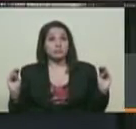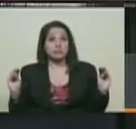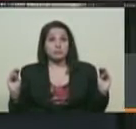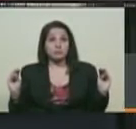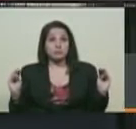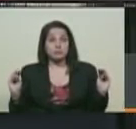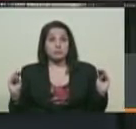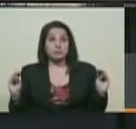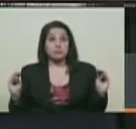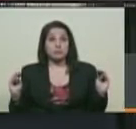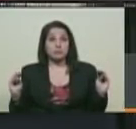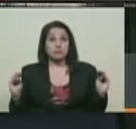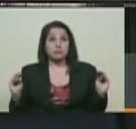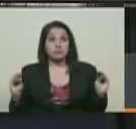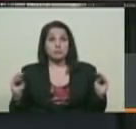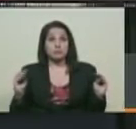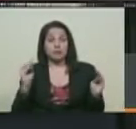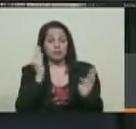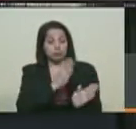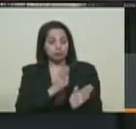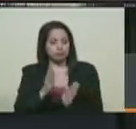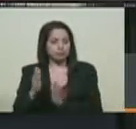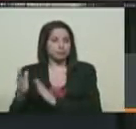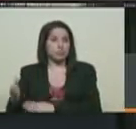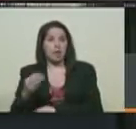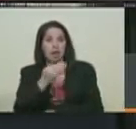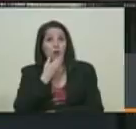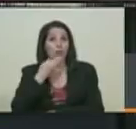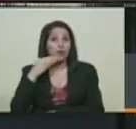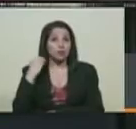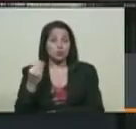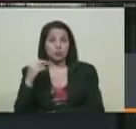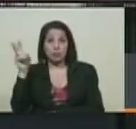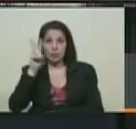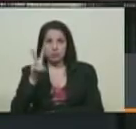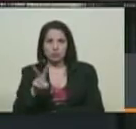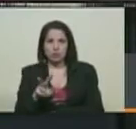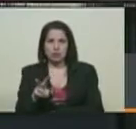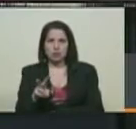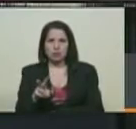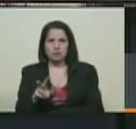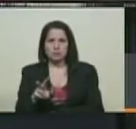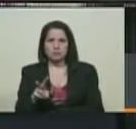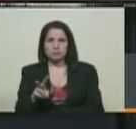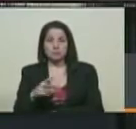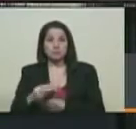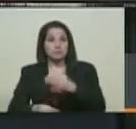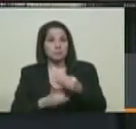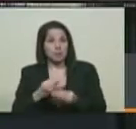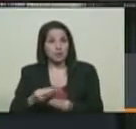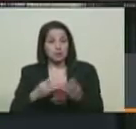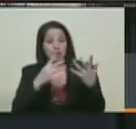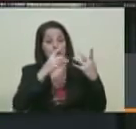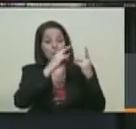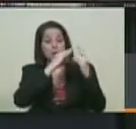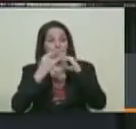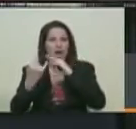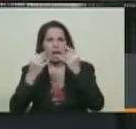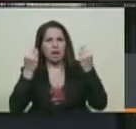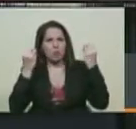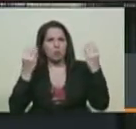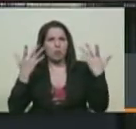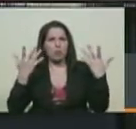captar y a organizar a la juventud de Venezuela para montar varias granjas